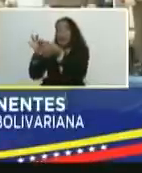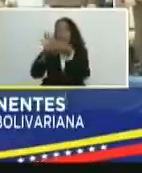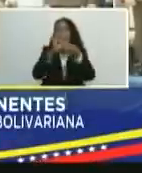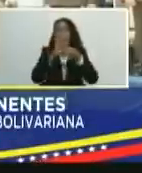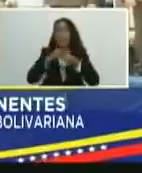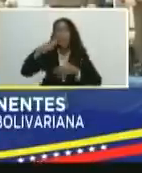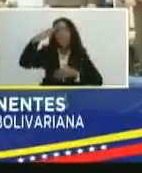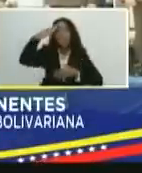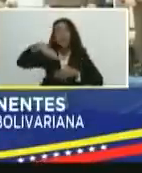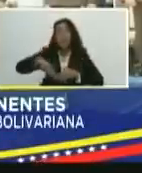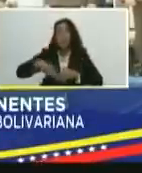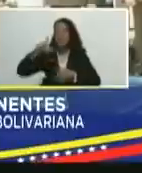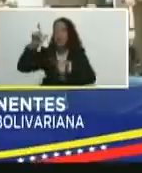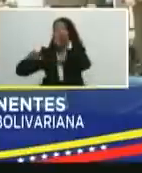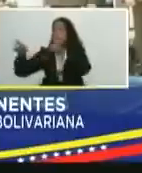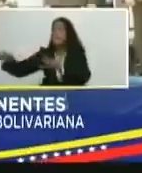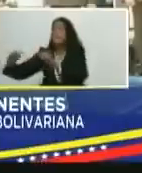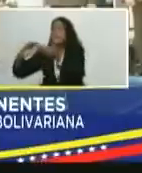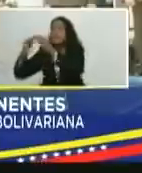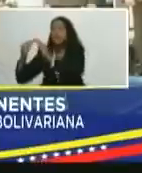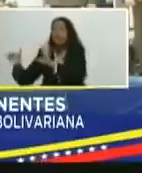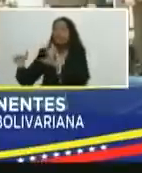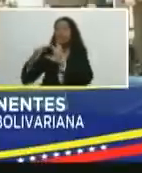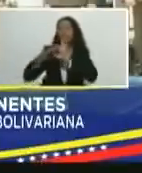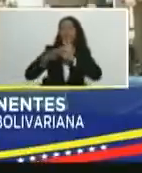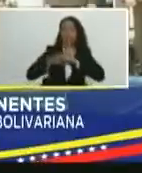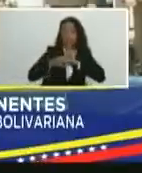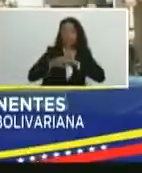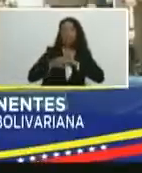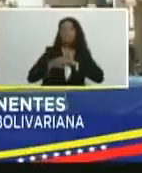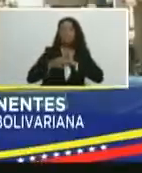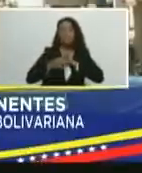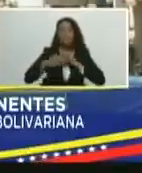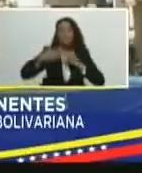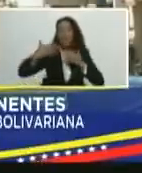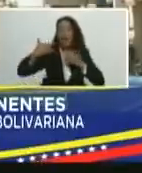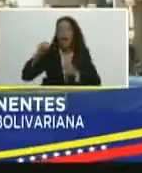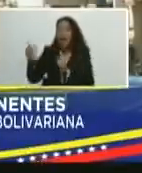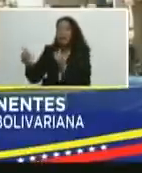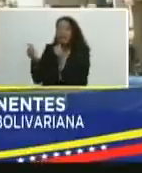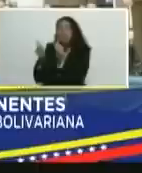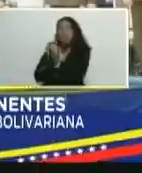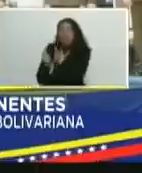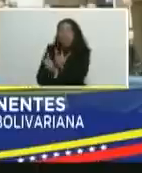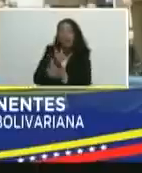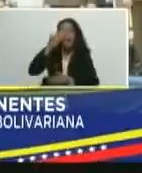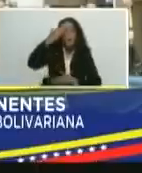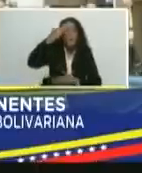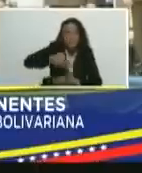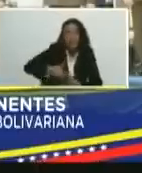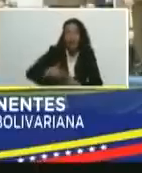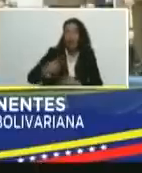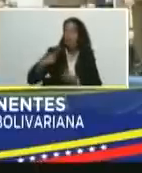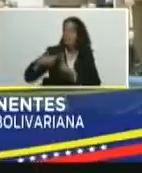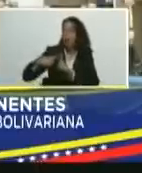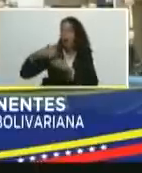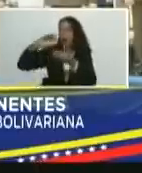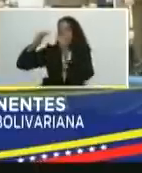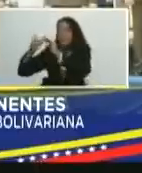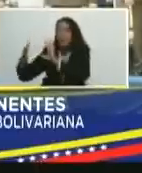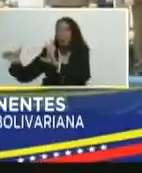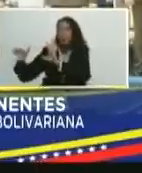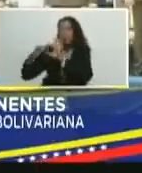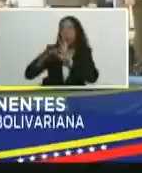hoy hay entre el pueblo de a pie y sus militares. Esa unión hermosa que se